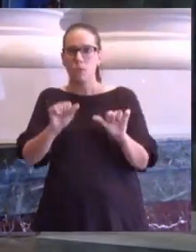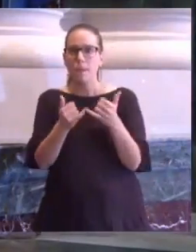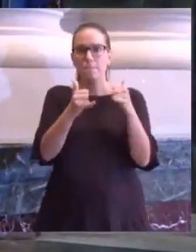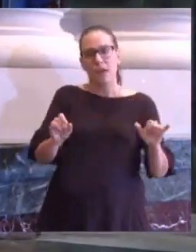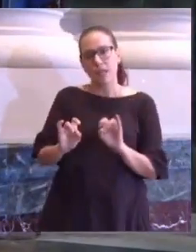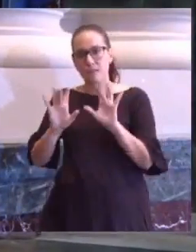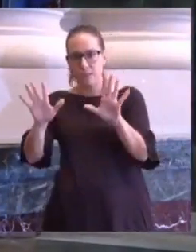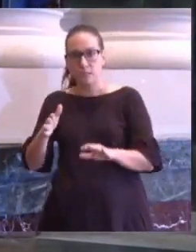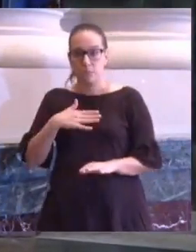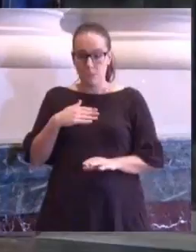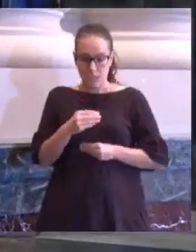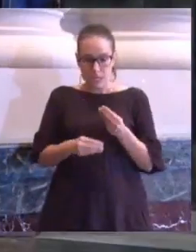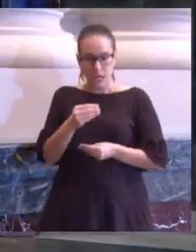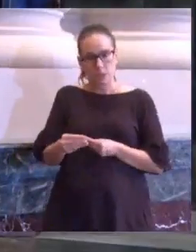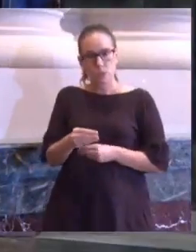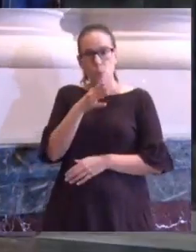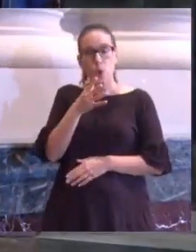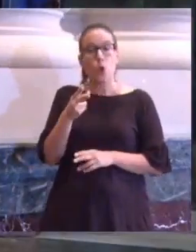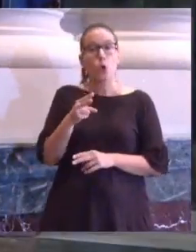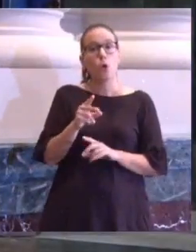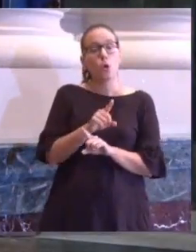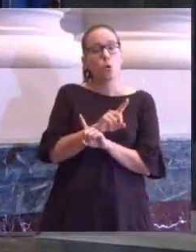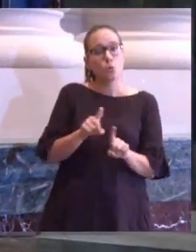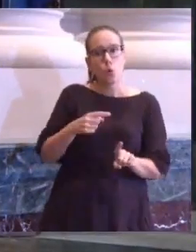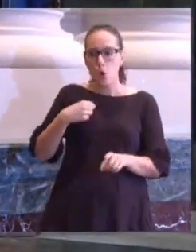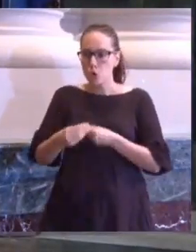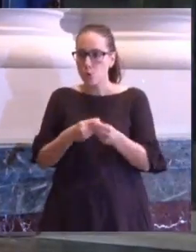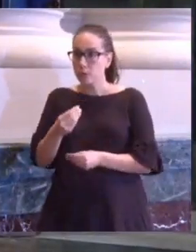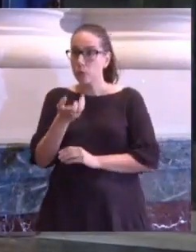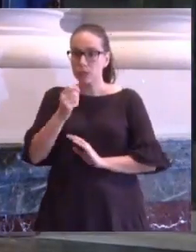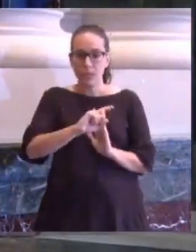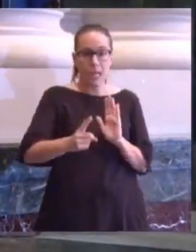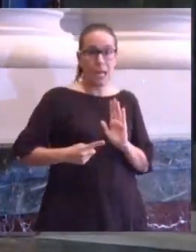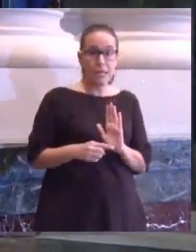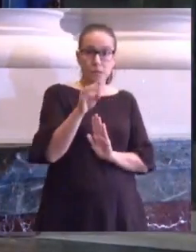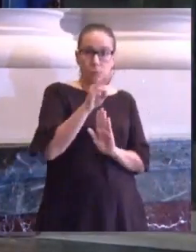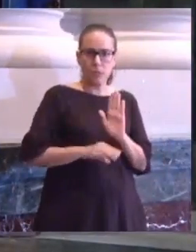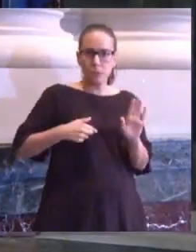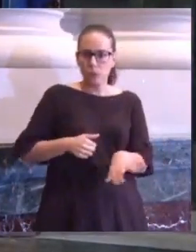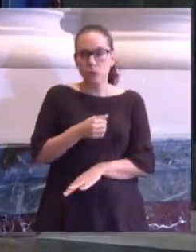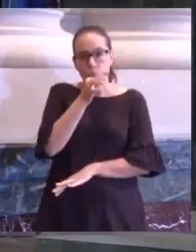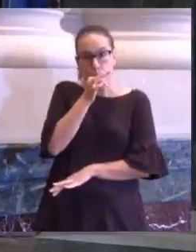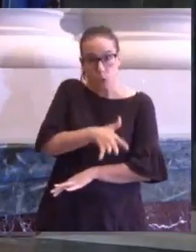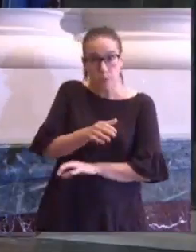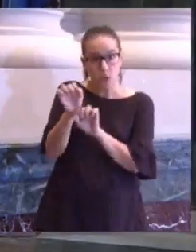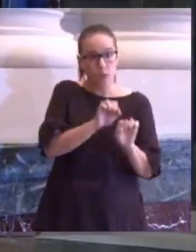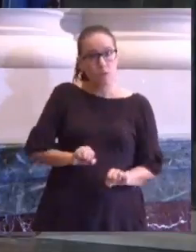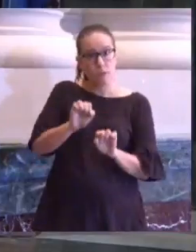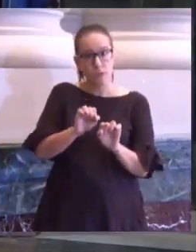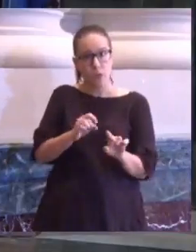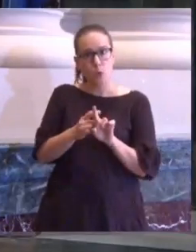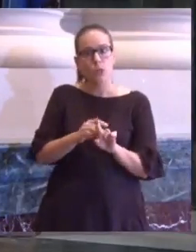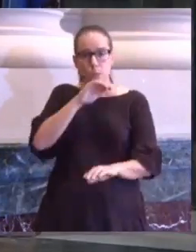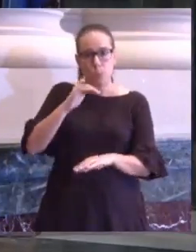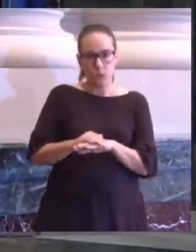actos, téngase por nulo y por no hecho cuanto vaya contra las leyes y principios que he prometido defender, establecer